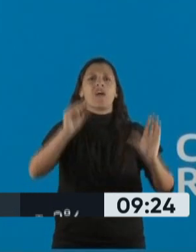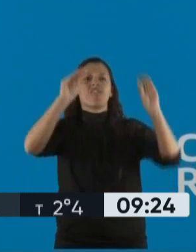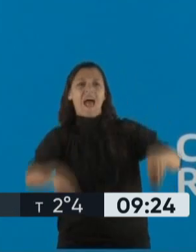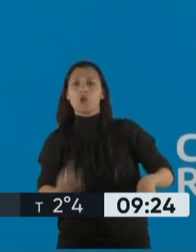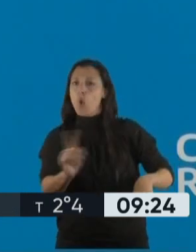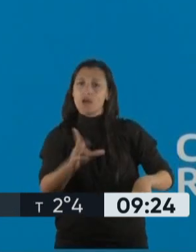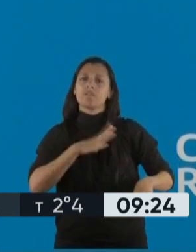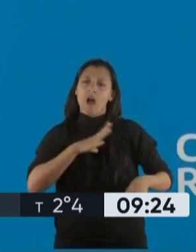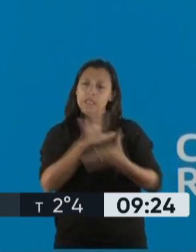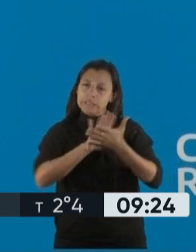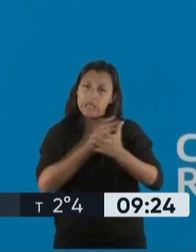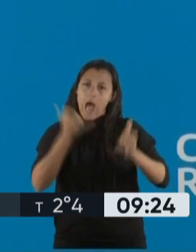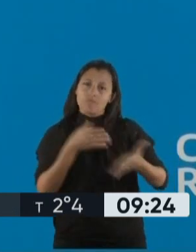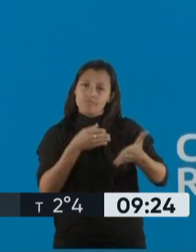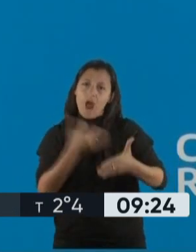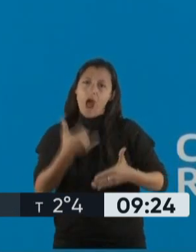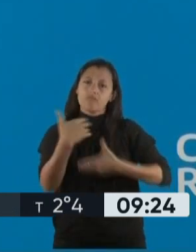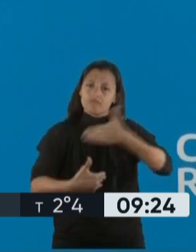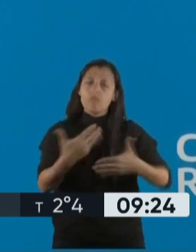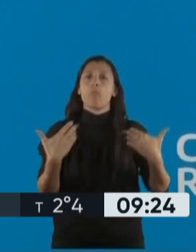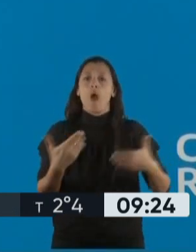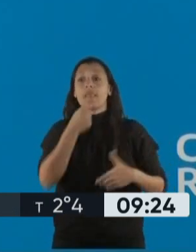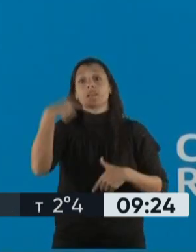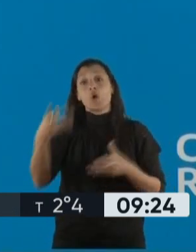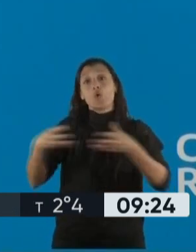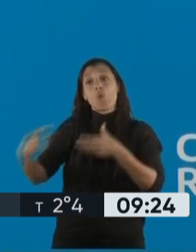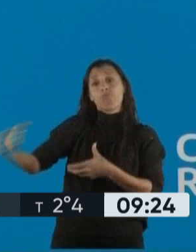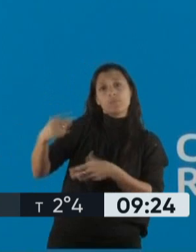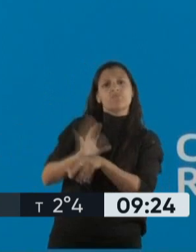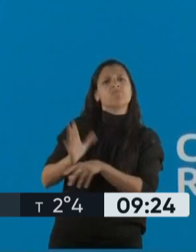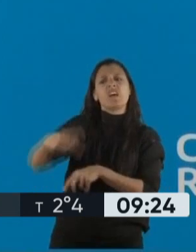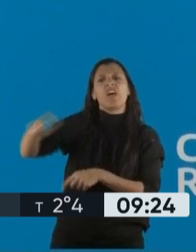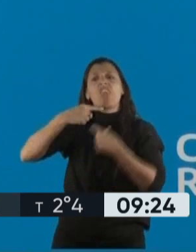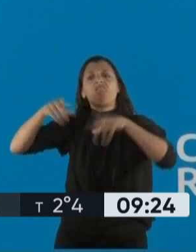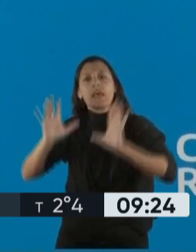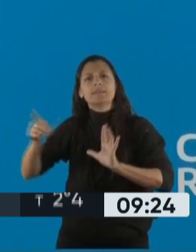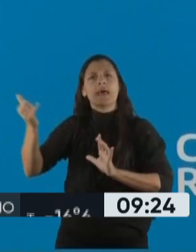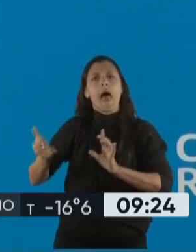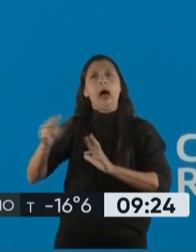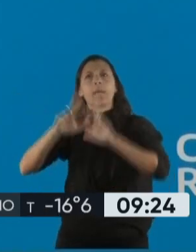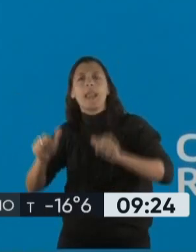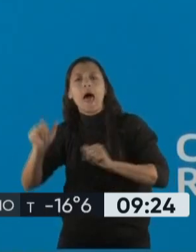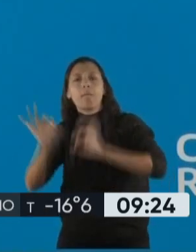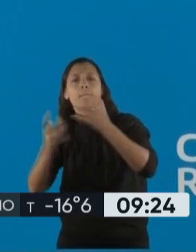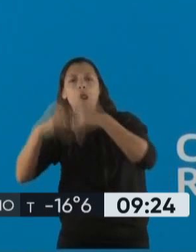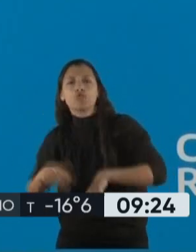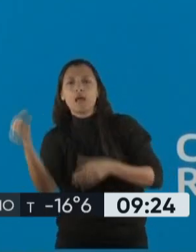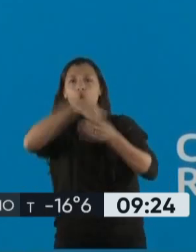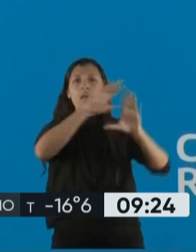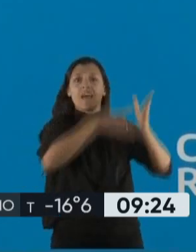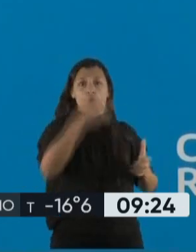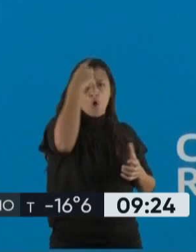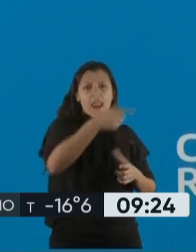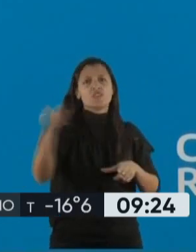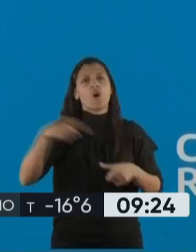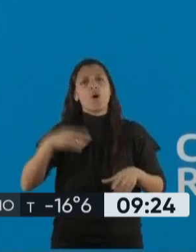si en este momento la oposición, antes de que se hubiera ningún tipo de proyecto en el Congreso, encabeza un tractorazo